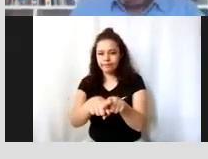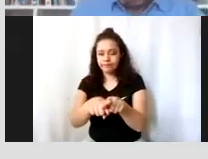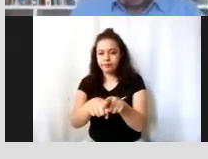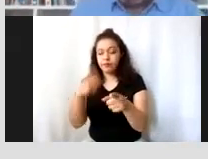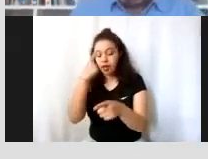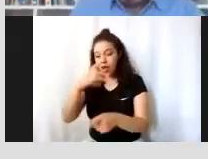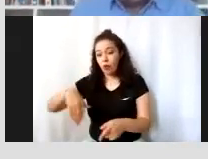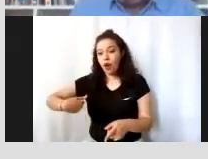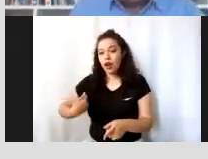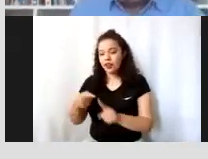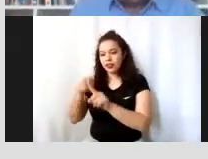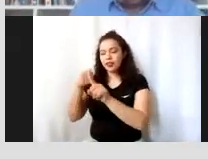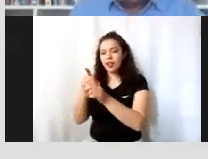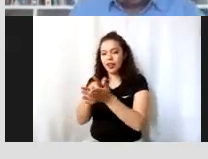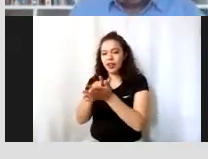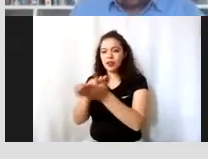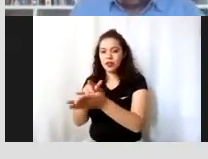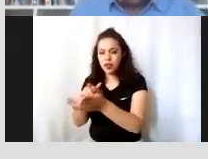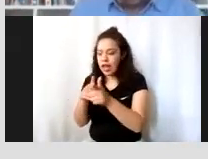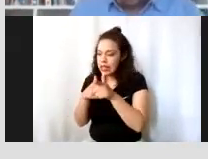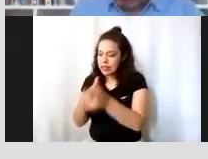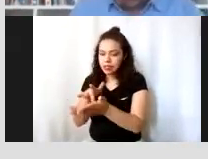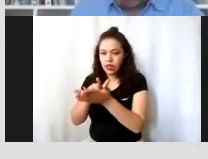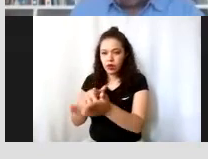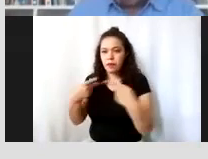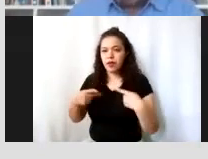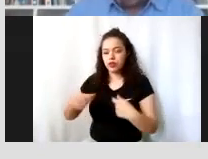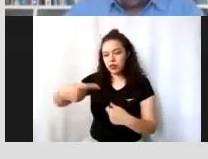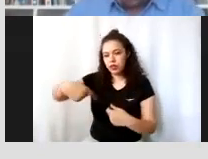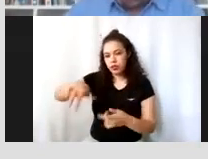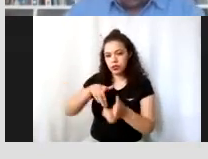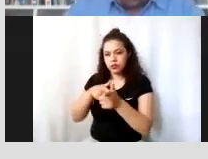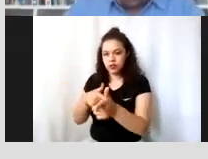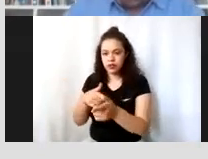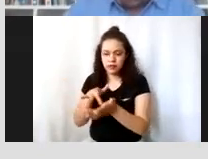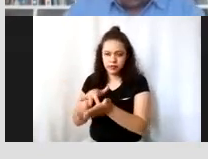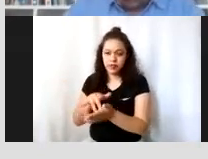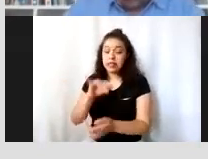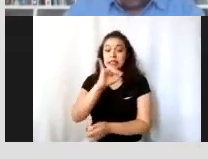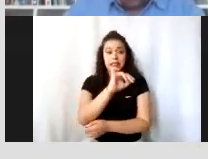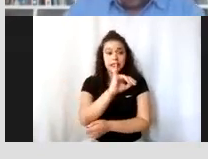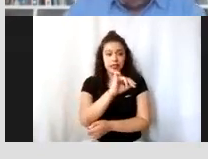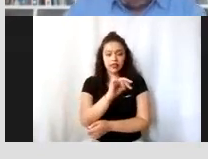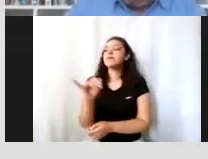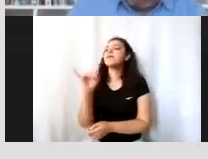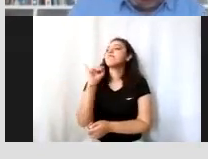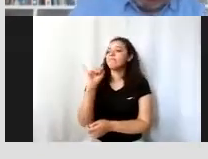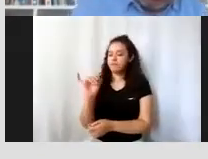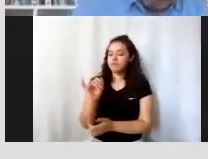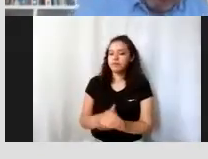de ayudar, de seguir ayudando a las personas. ¿Es así? Es así. Ok,